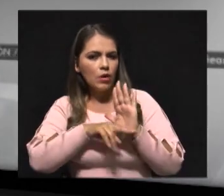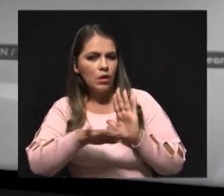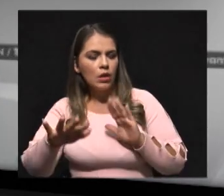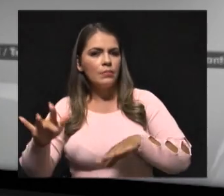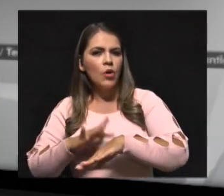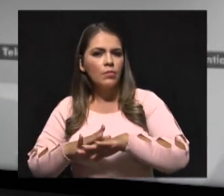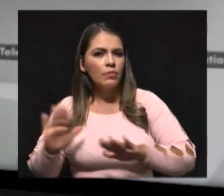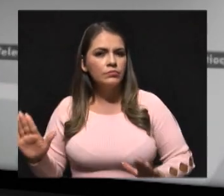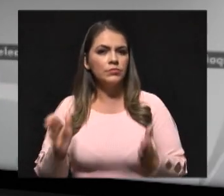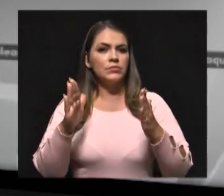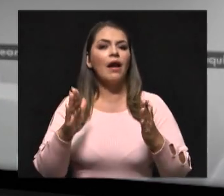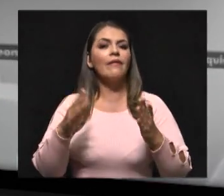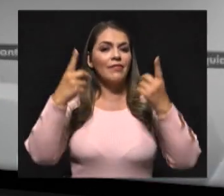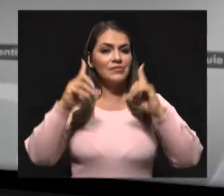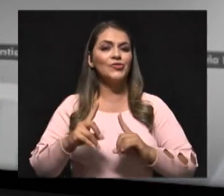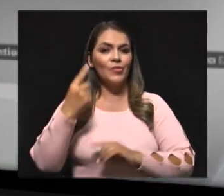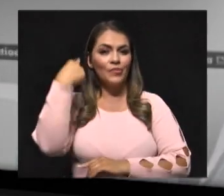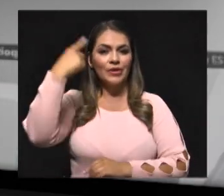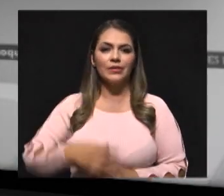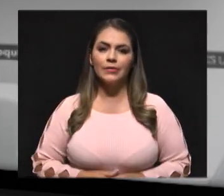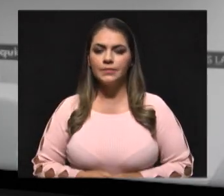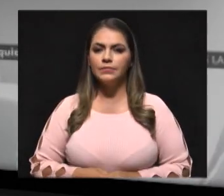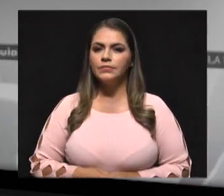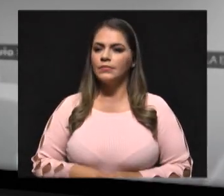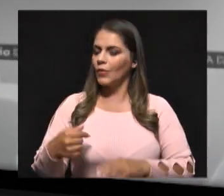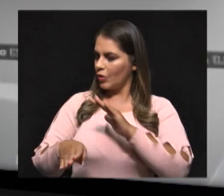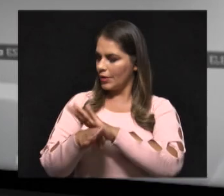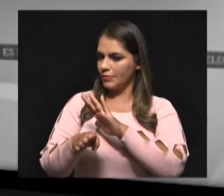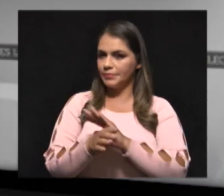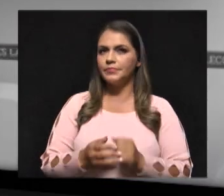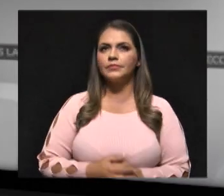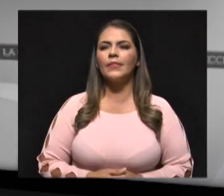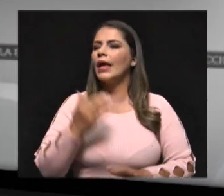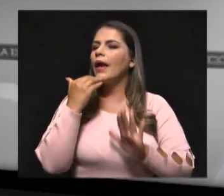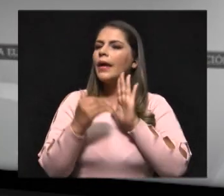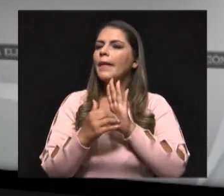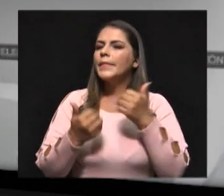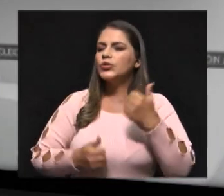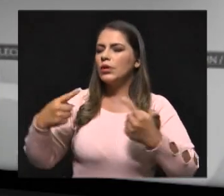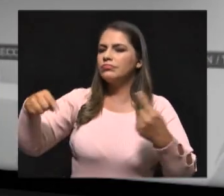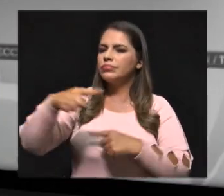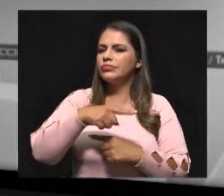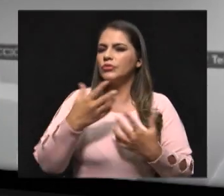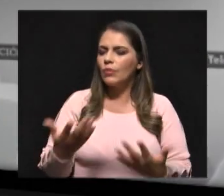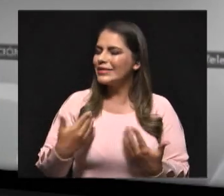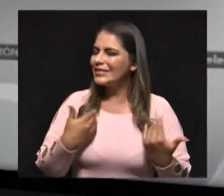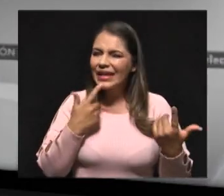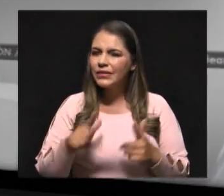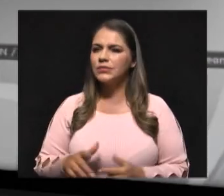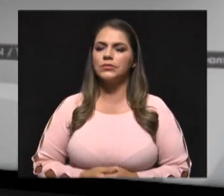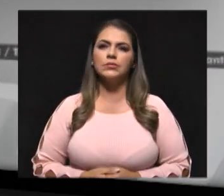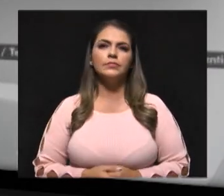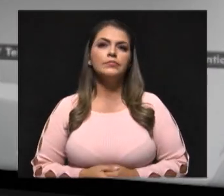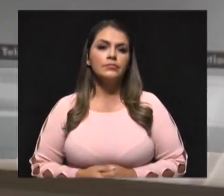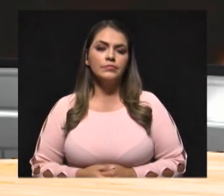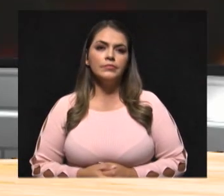y en voluntad política ana maría gallego sigamos el recorrido algunos ejemplos de gestores es usted al potencial y listo para desarrollar